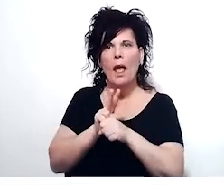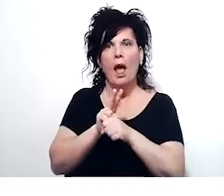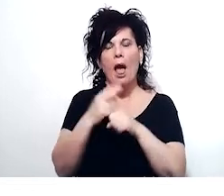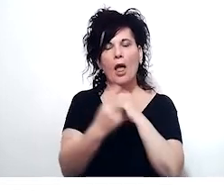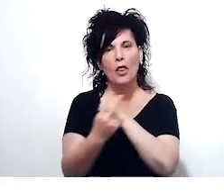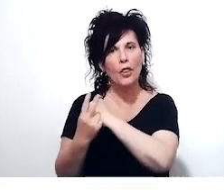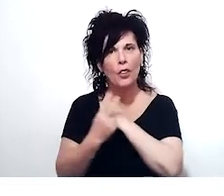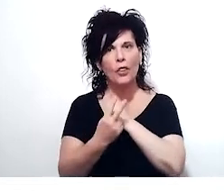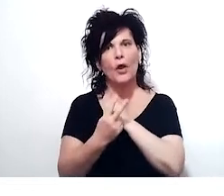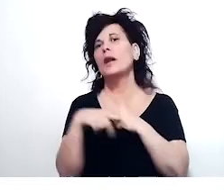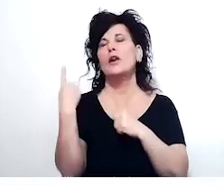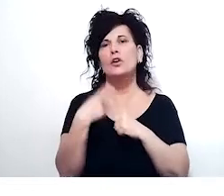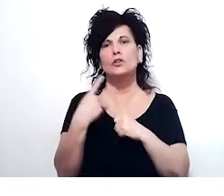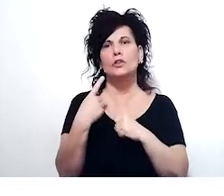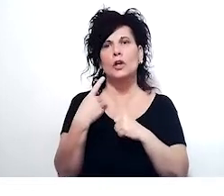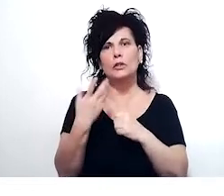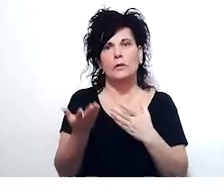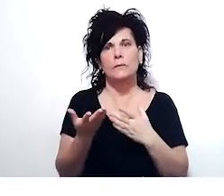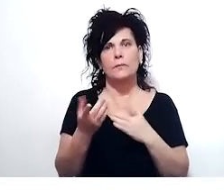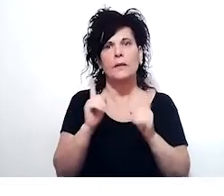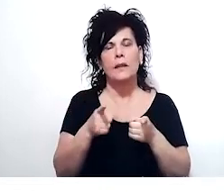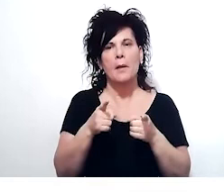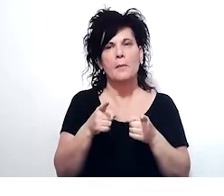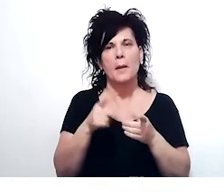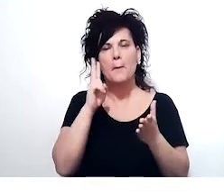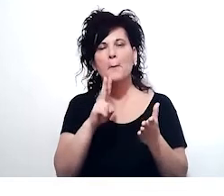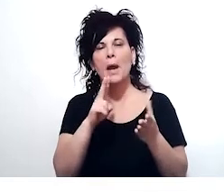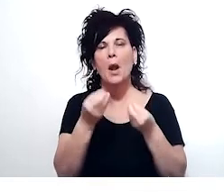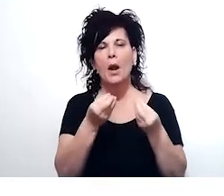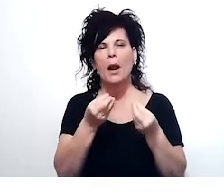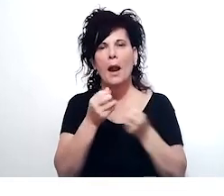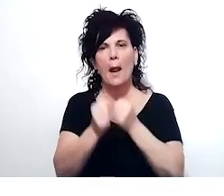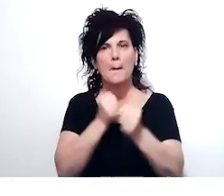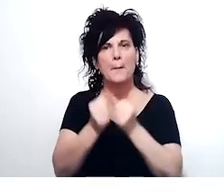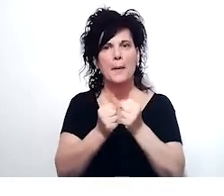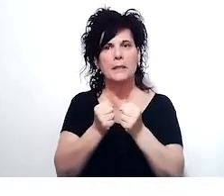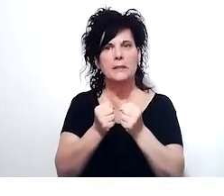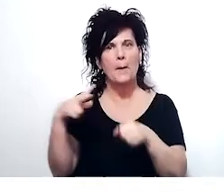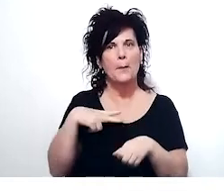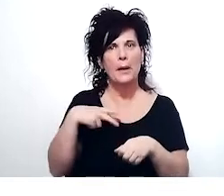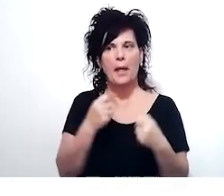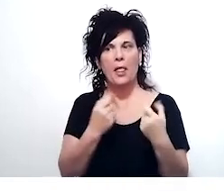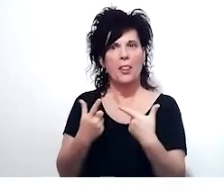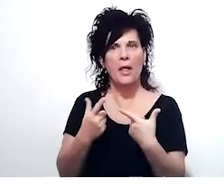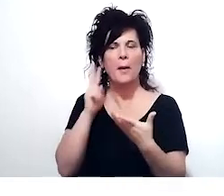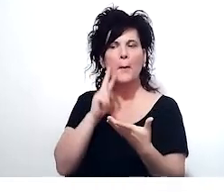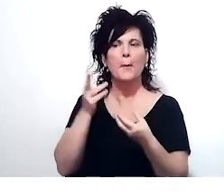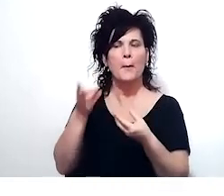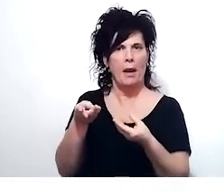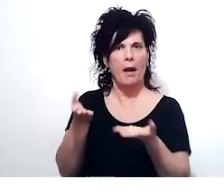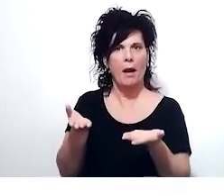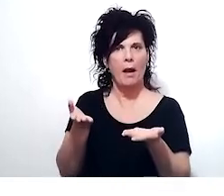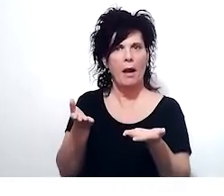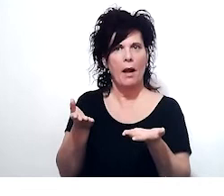protectores de nuestra privacidad en tomarnos un tiempo y revisar lo que las empresas privadas están ofreciendo para